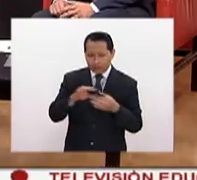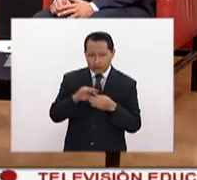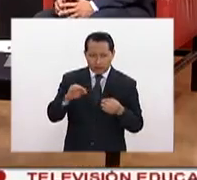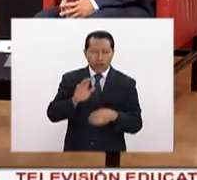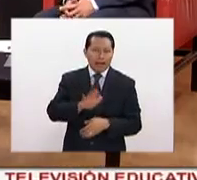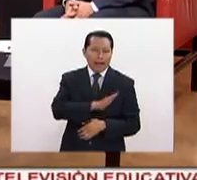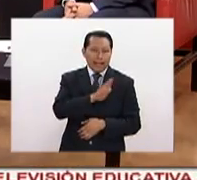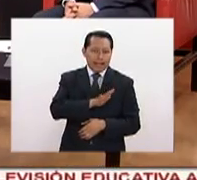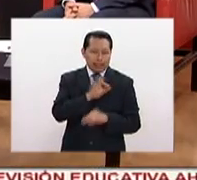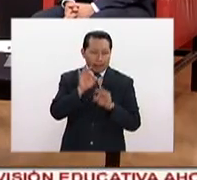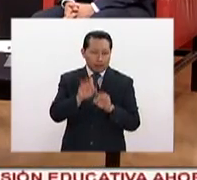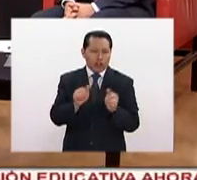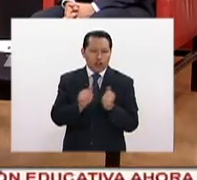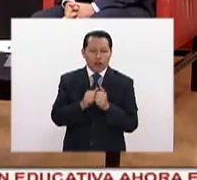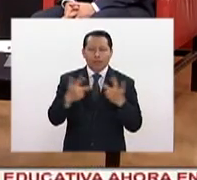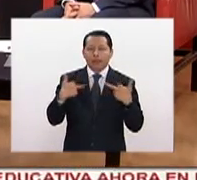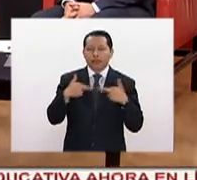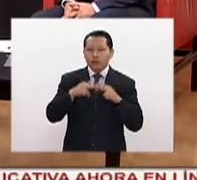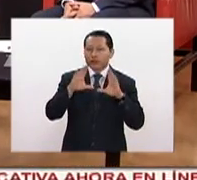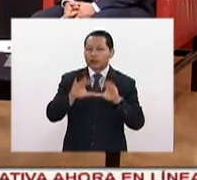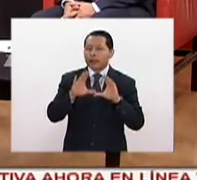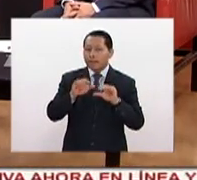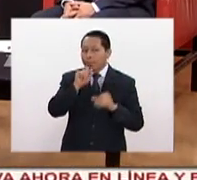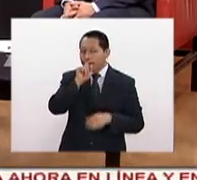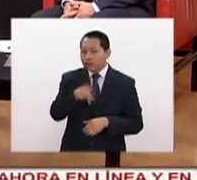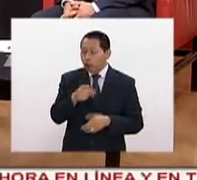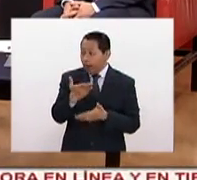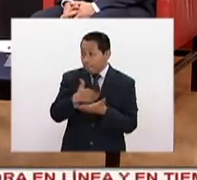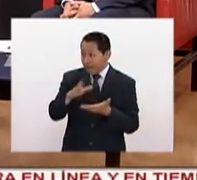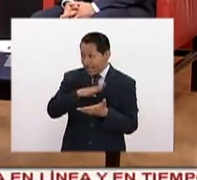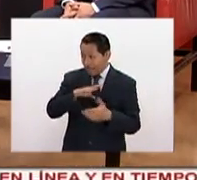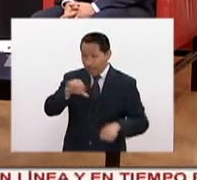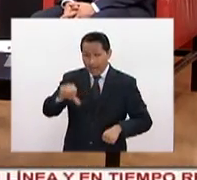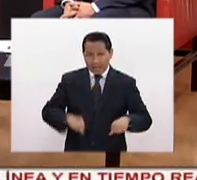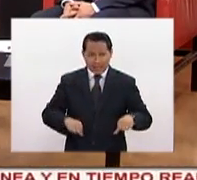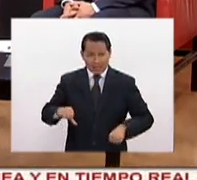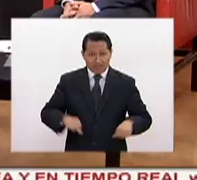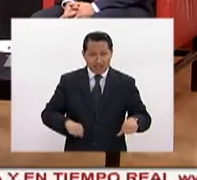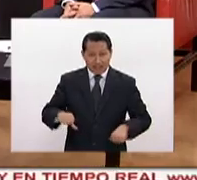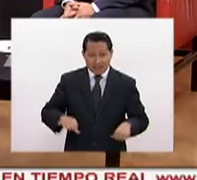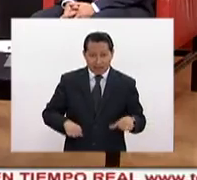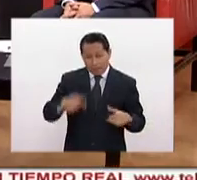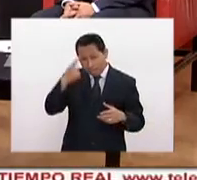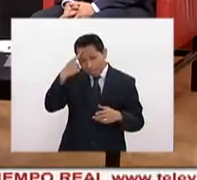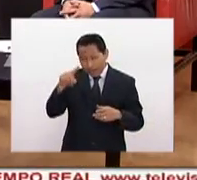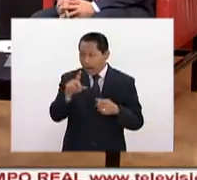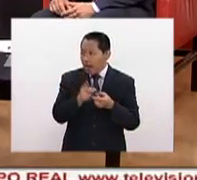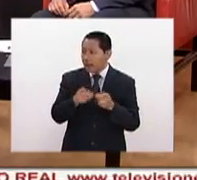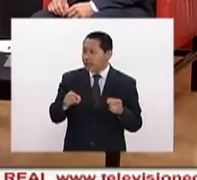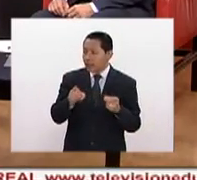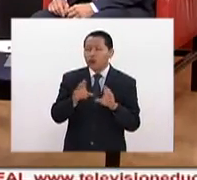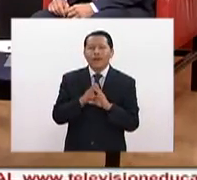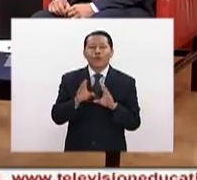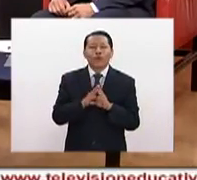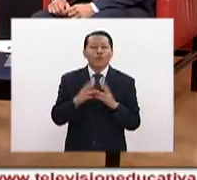alta calidad con los maestros capacitados, tienen además actividades, digamos, para desarrollar otras